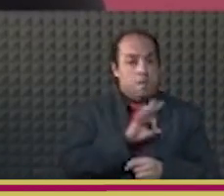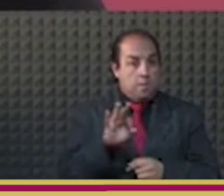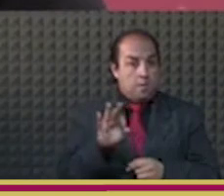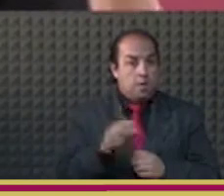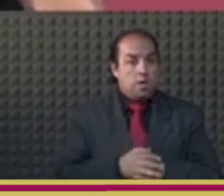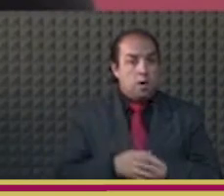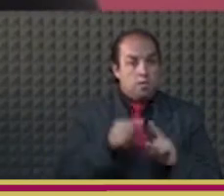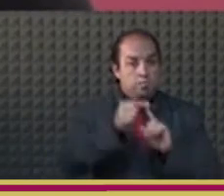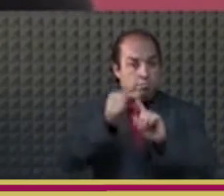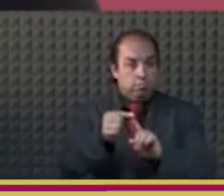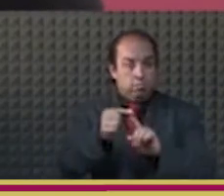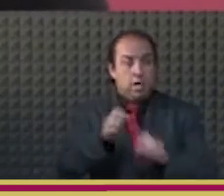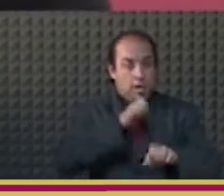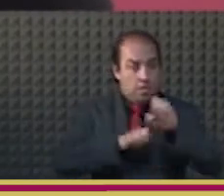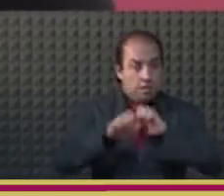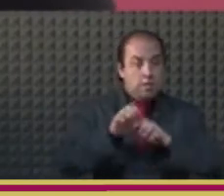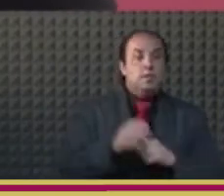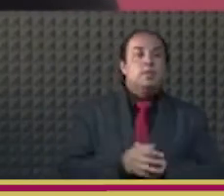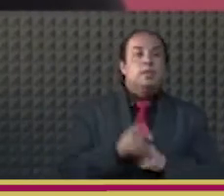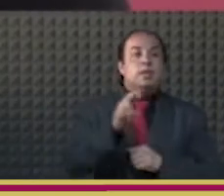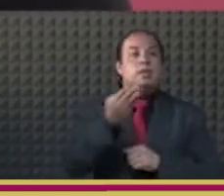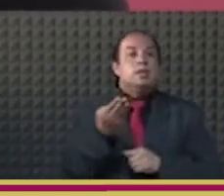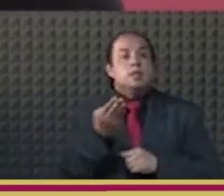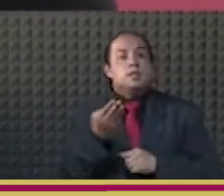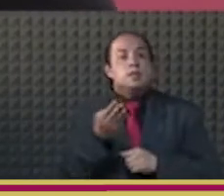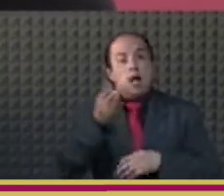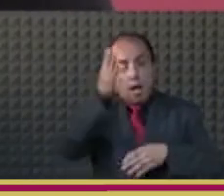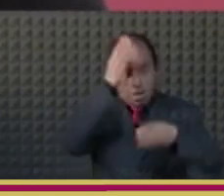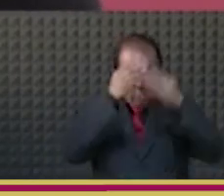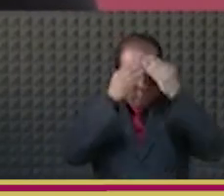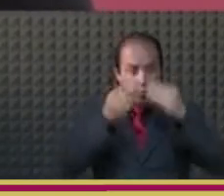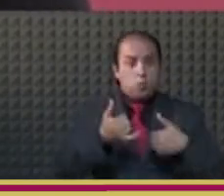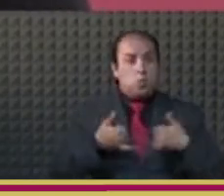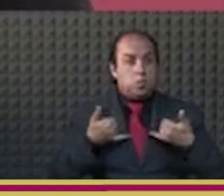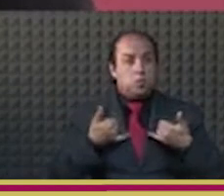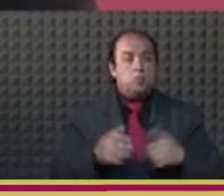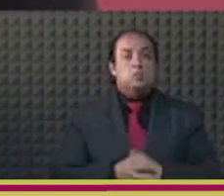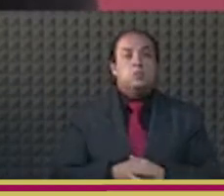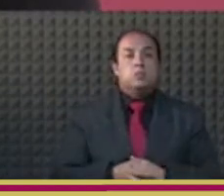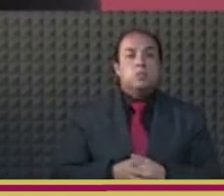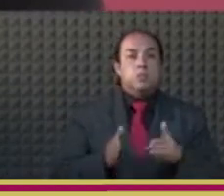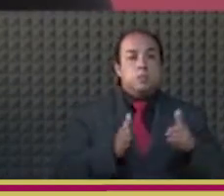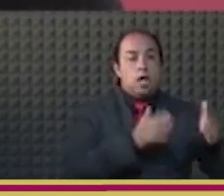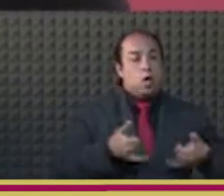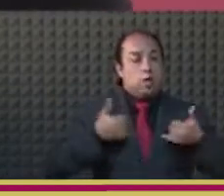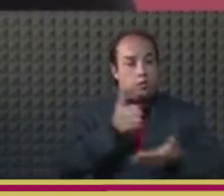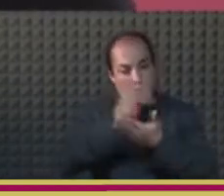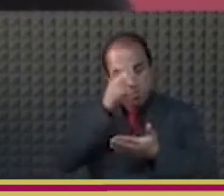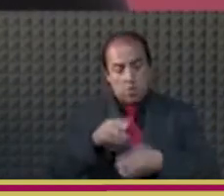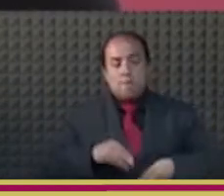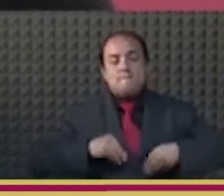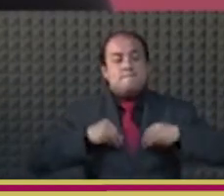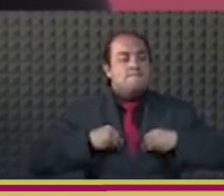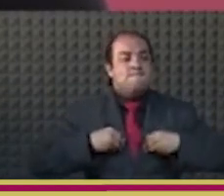a las empresas para que reciban aprendices y a los jóvenes de la Ciudad de México para que no vivan